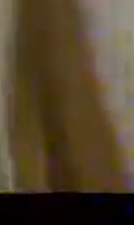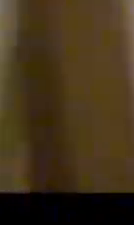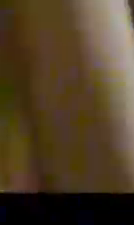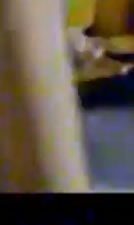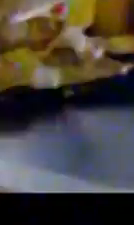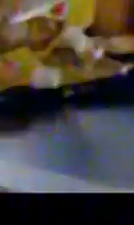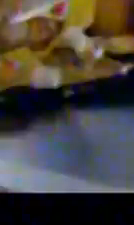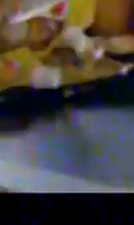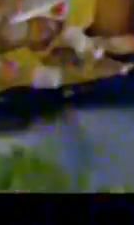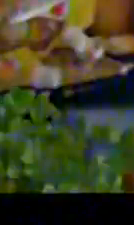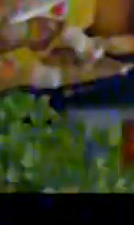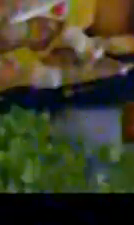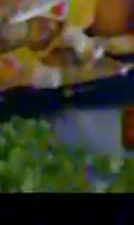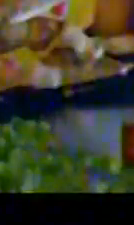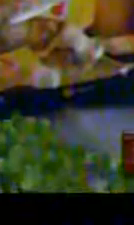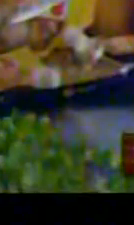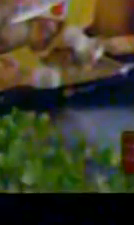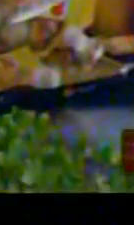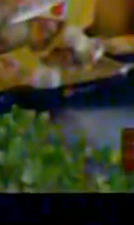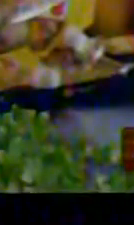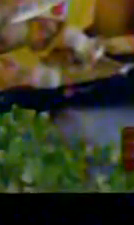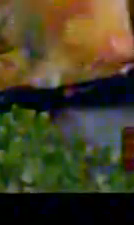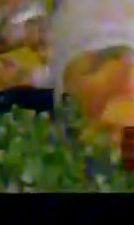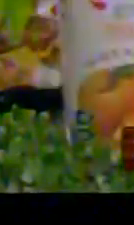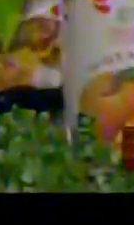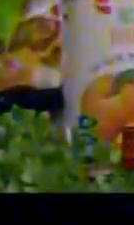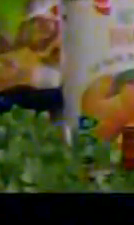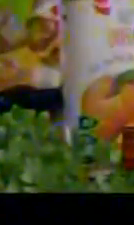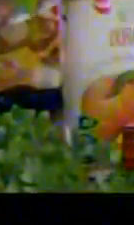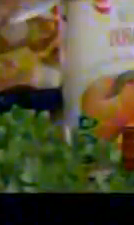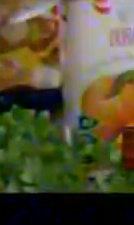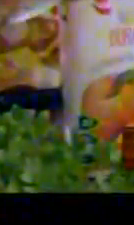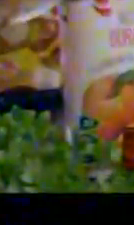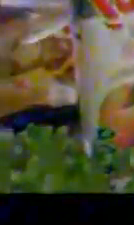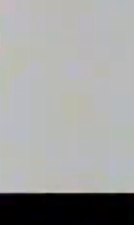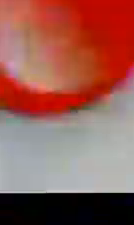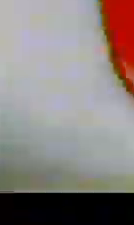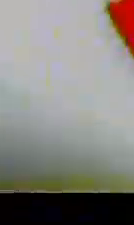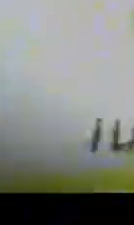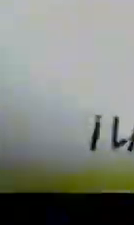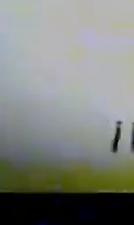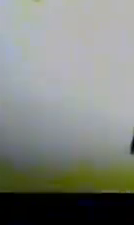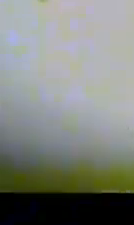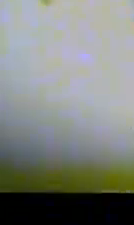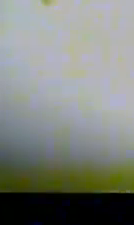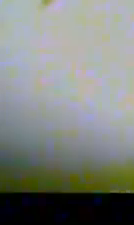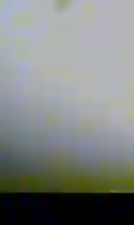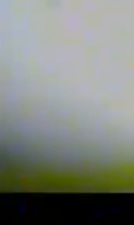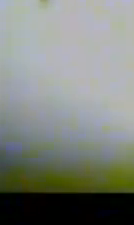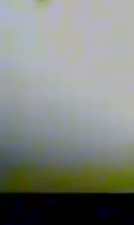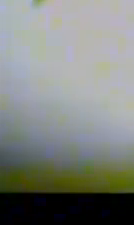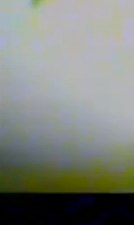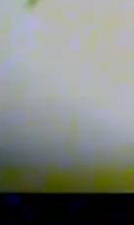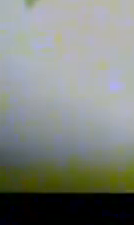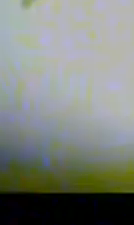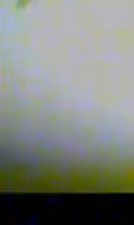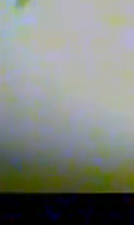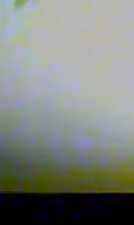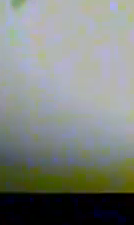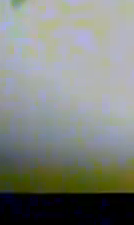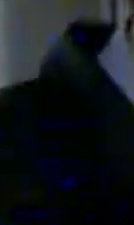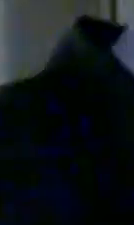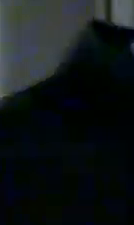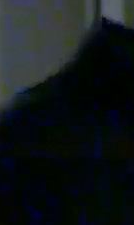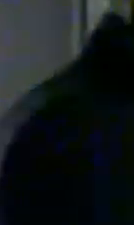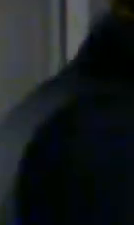naranja, sin conservantes ni preservantes. Pulp es 51% pura pulpa de fruta. Todo el día, pulp.